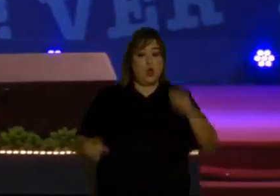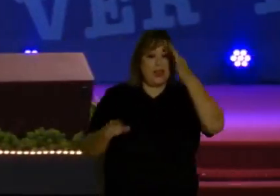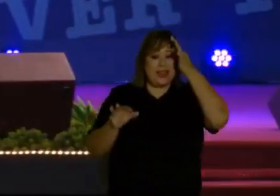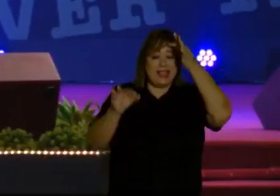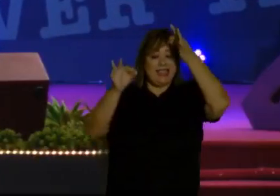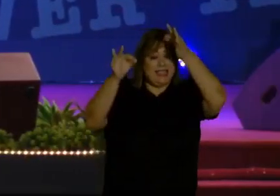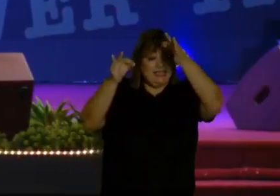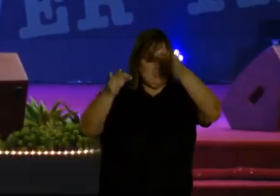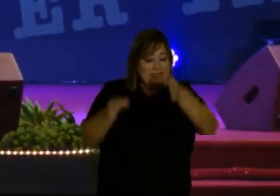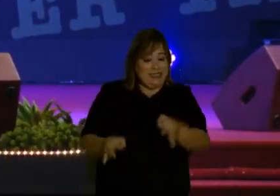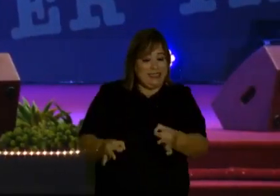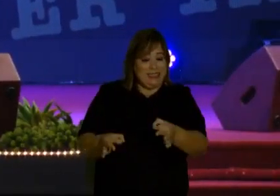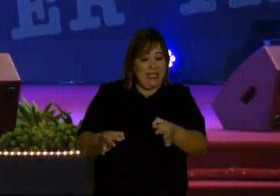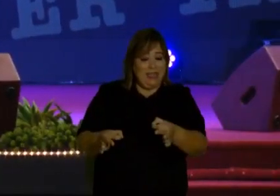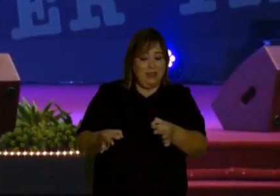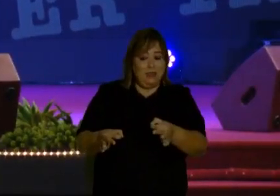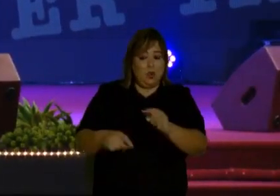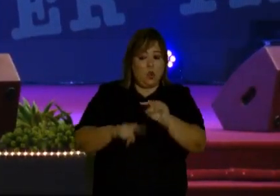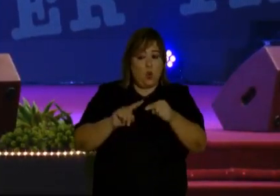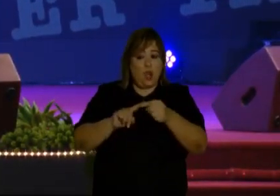para crisis